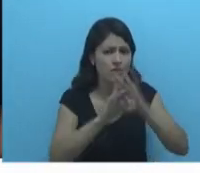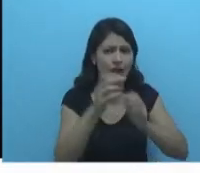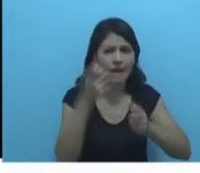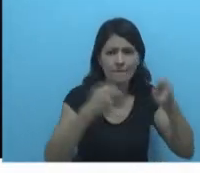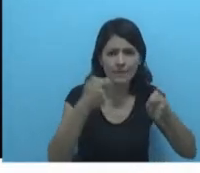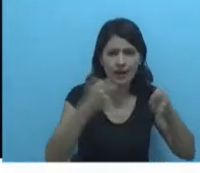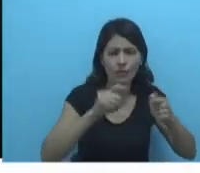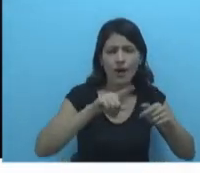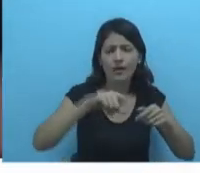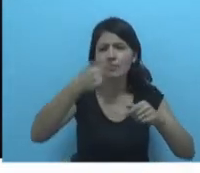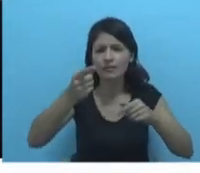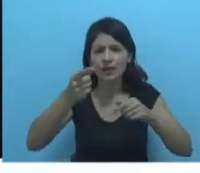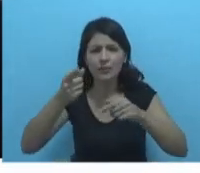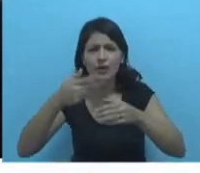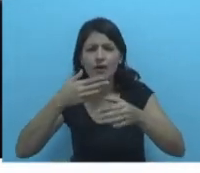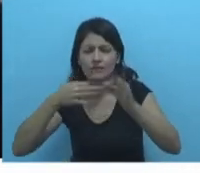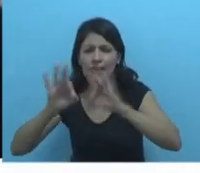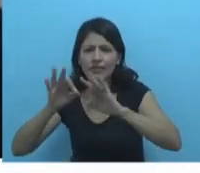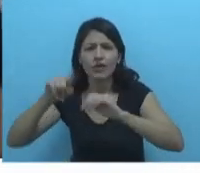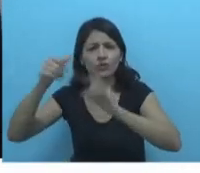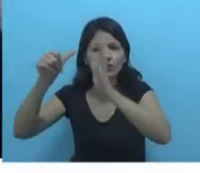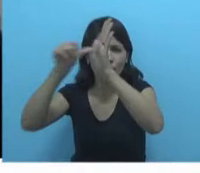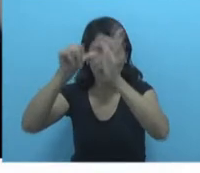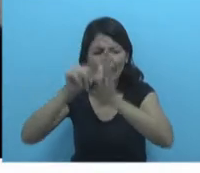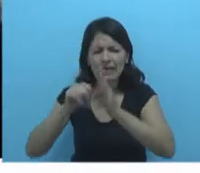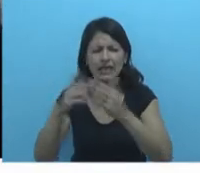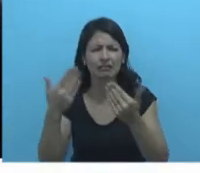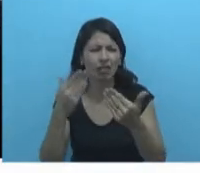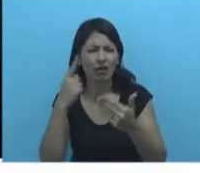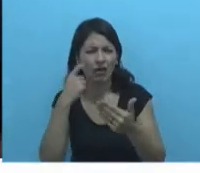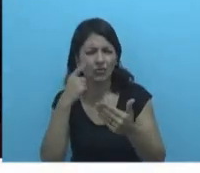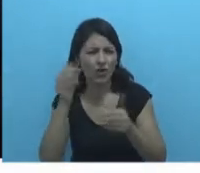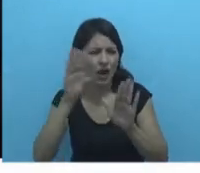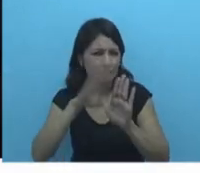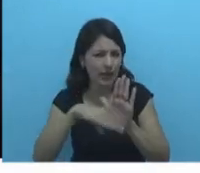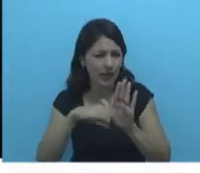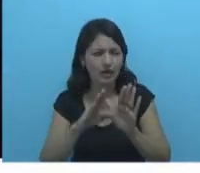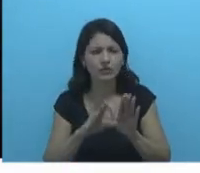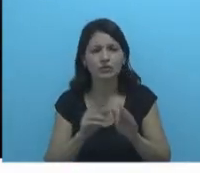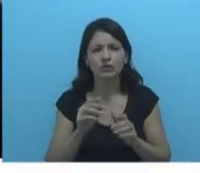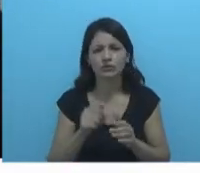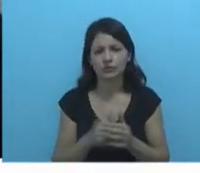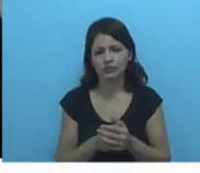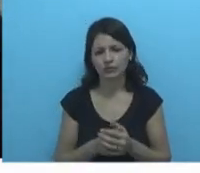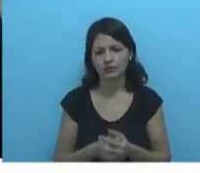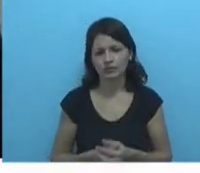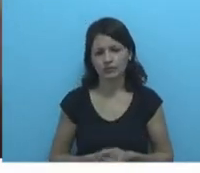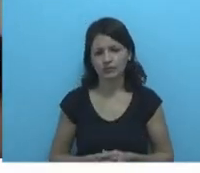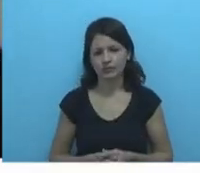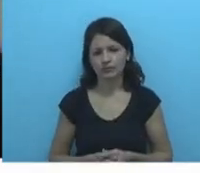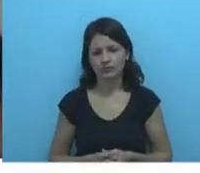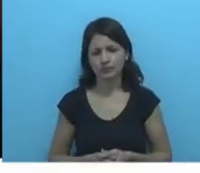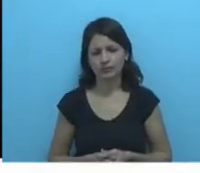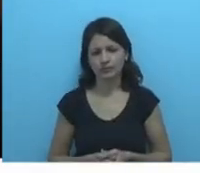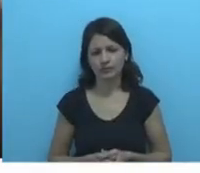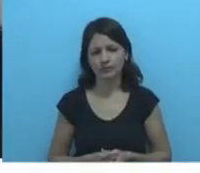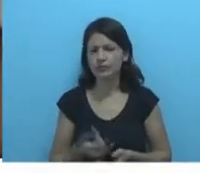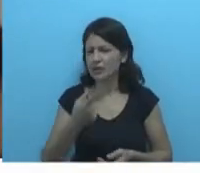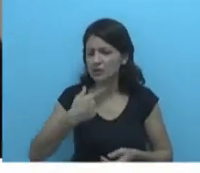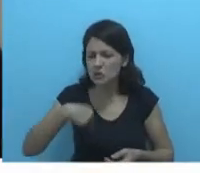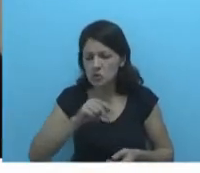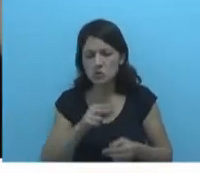tiene que pagar el pueblo argentino por los costos que arbitrariamente ponen estas patronales. Entonces nosotros